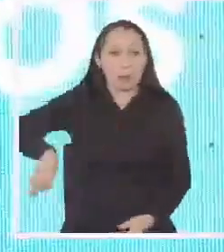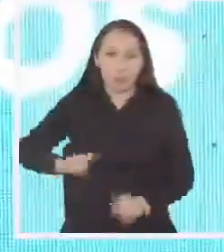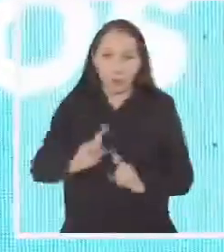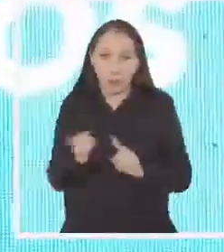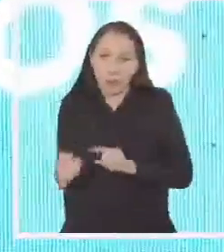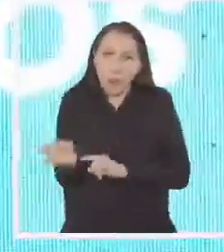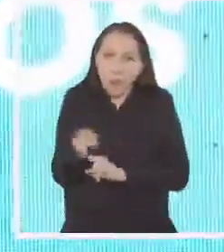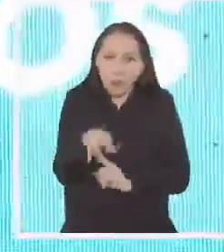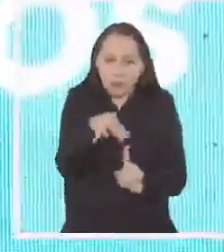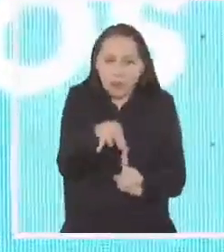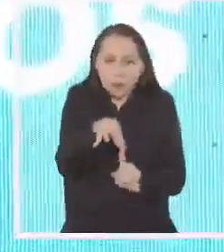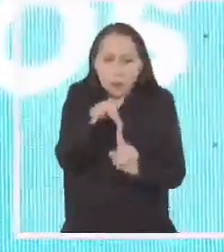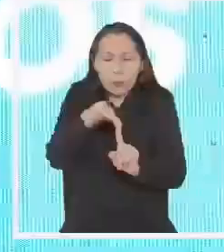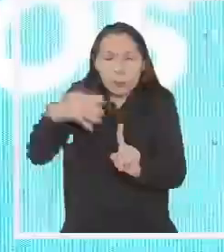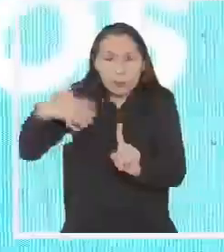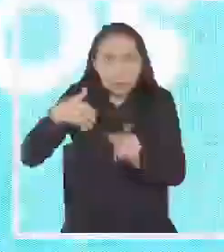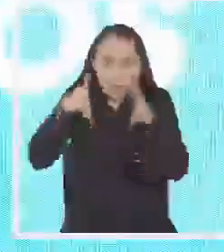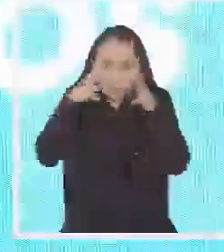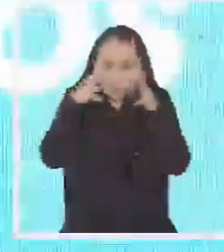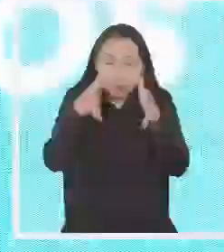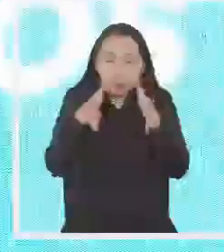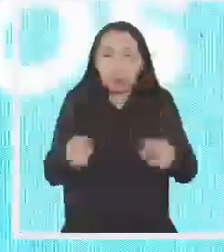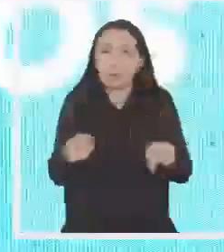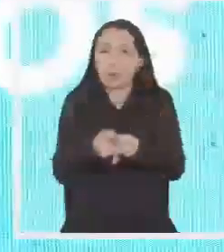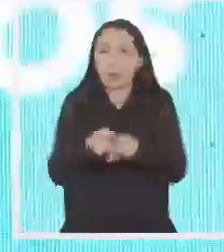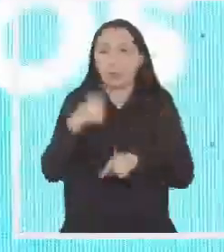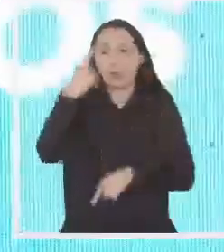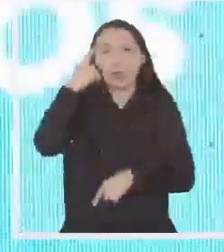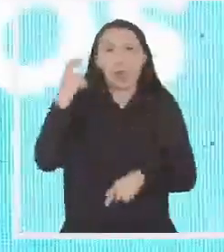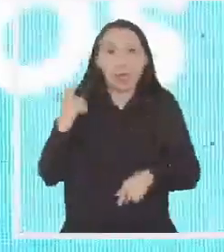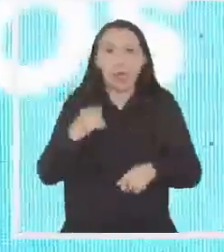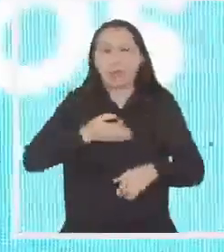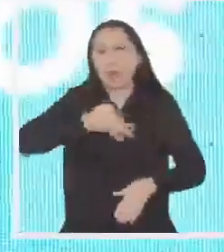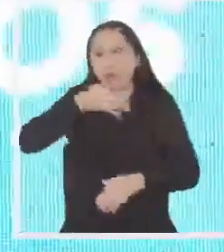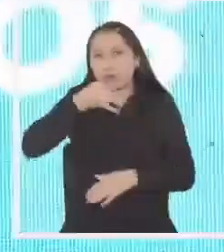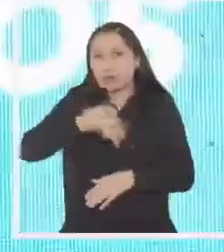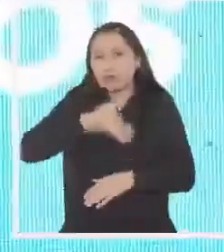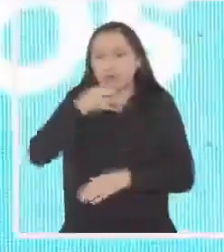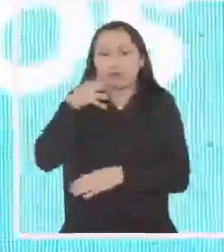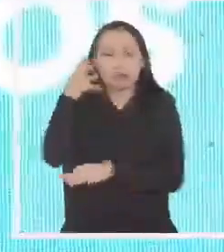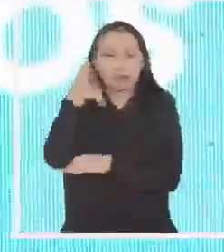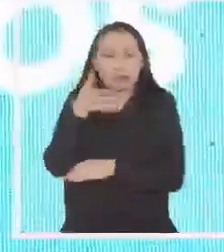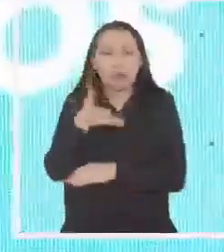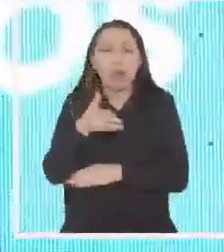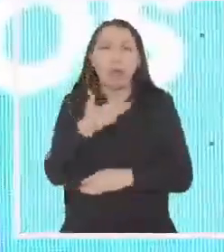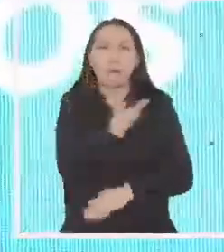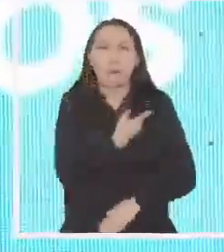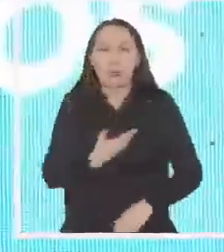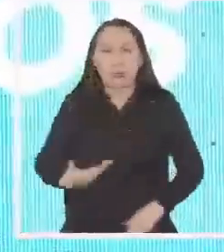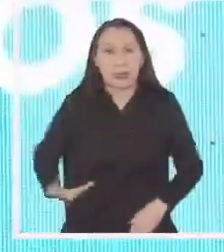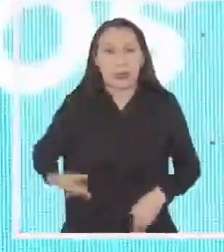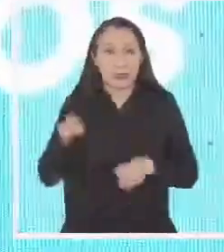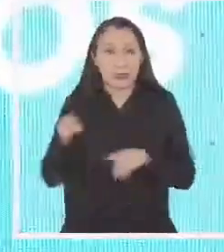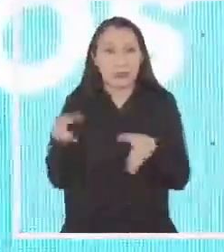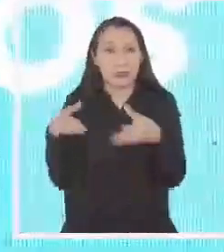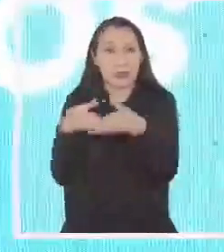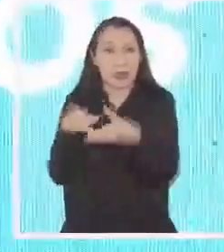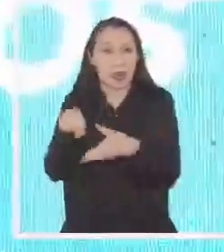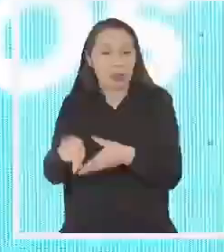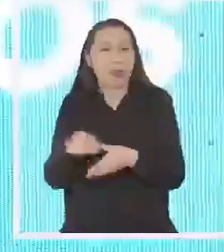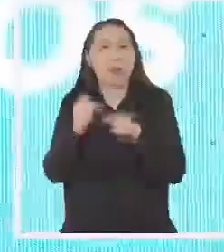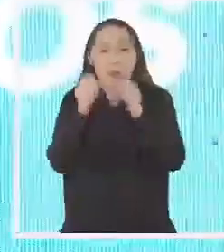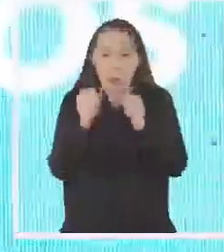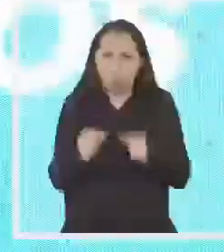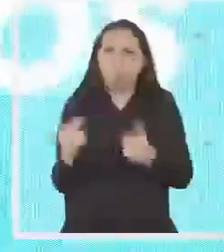lo volvemos a poner en el centro, tal como creo estaba en el centro del discurso del presidente de la Cámara, creo que podemos lograr